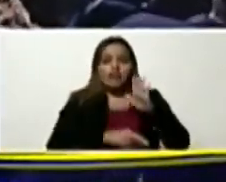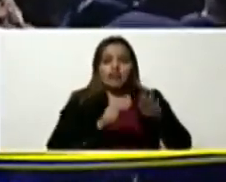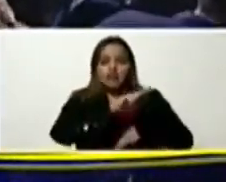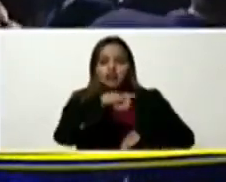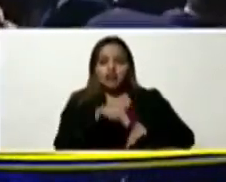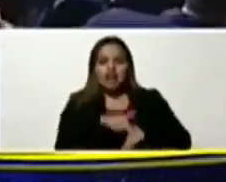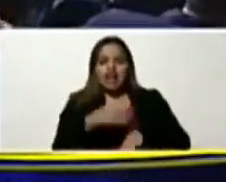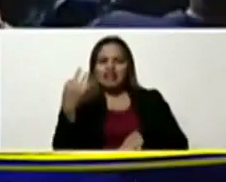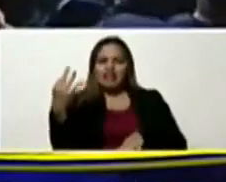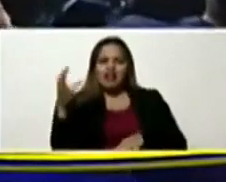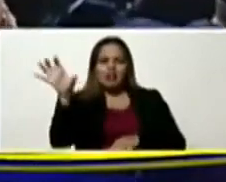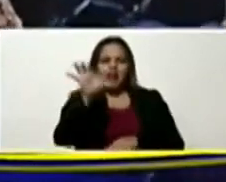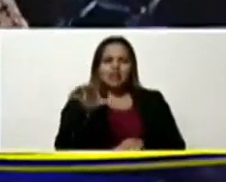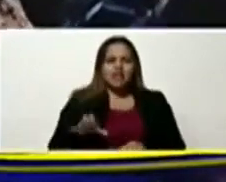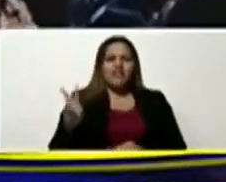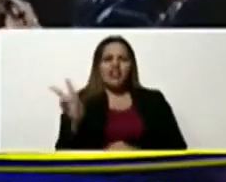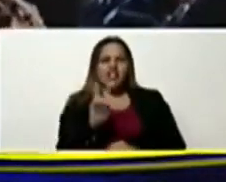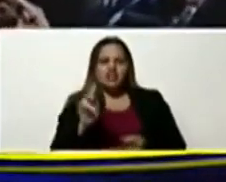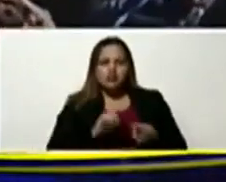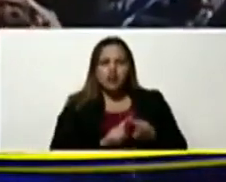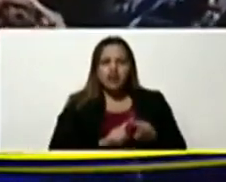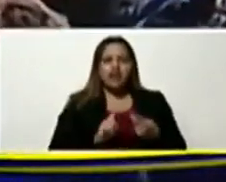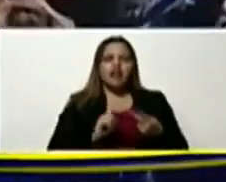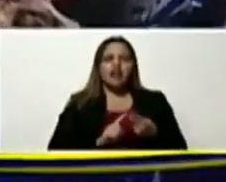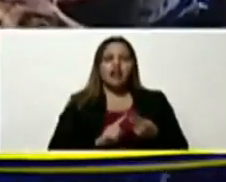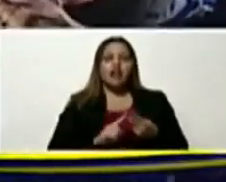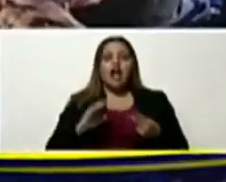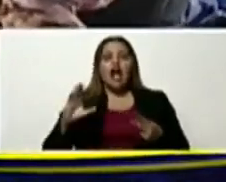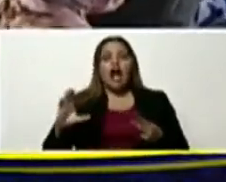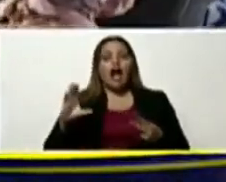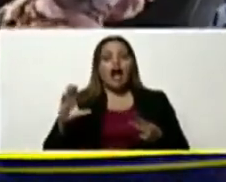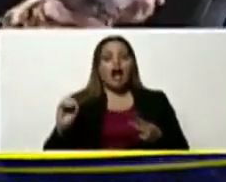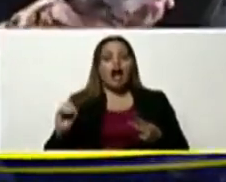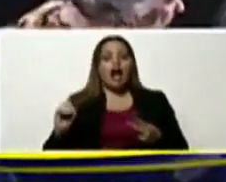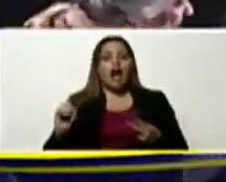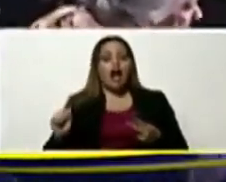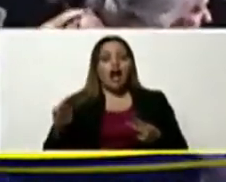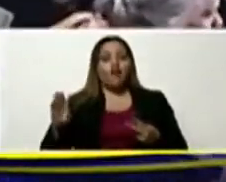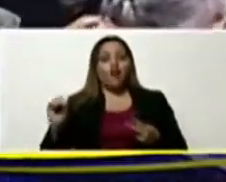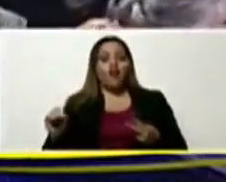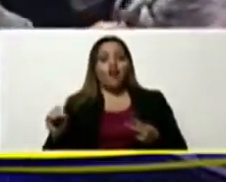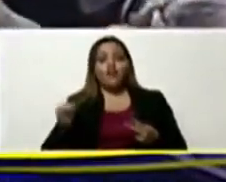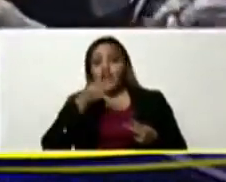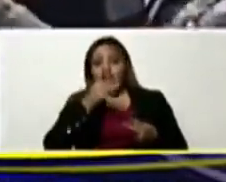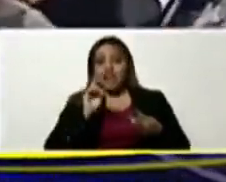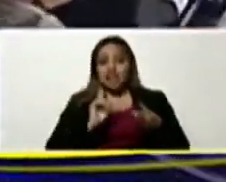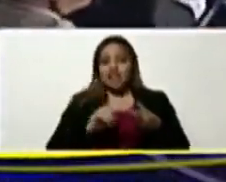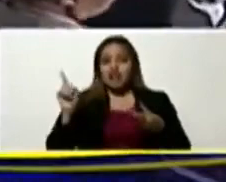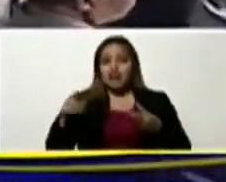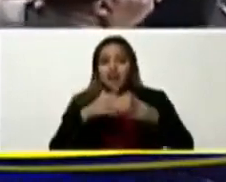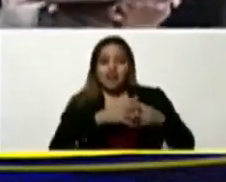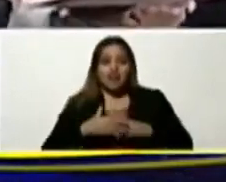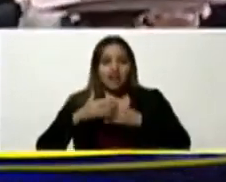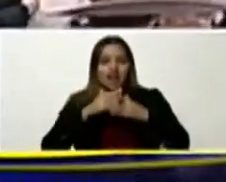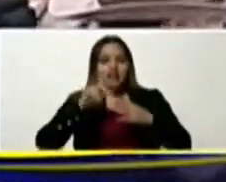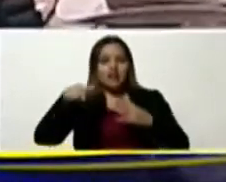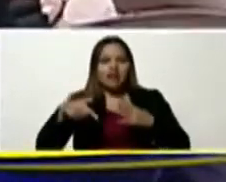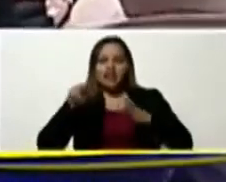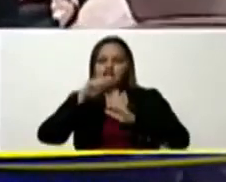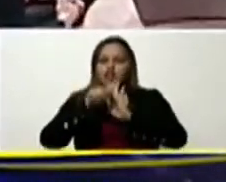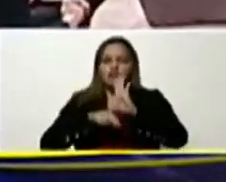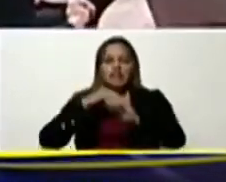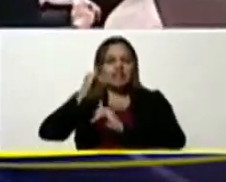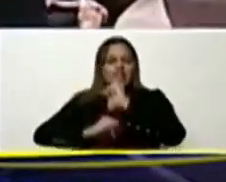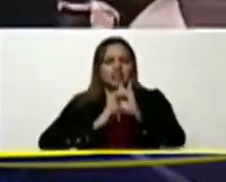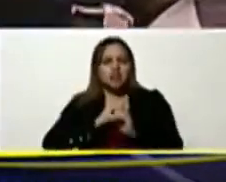nacional de 3 países, de Venezuela, Cabo Verde y de Estados Unidos, para así también aplicarle entonces la norma